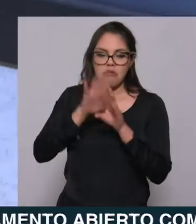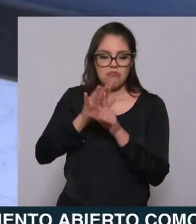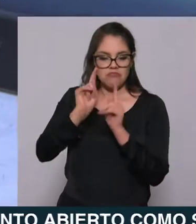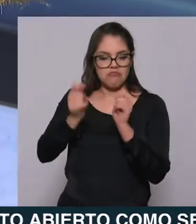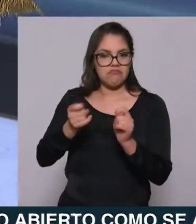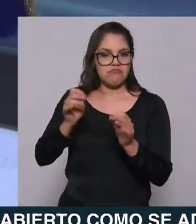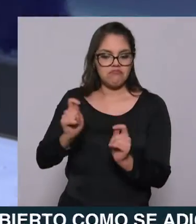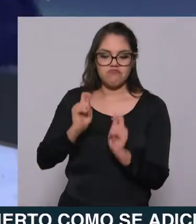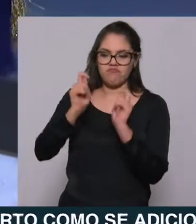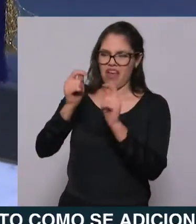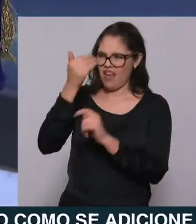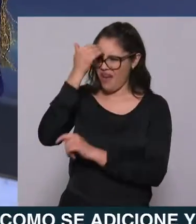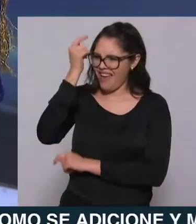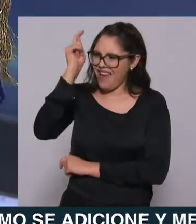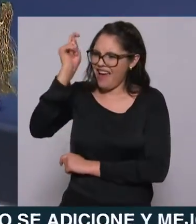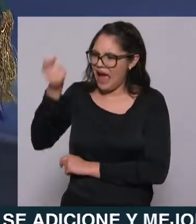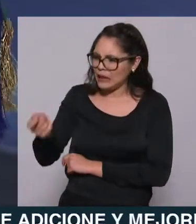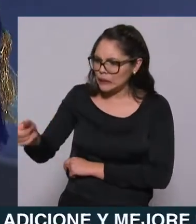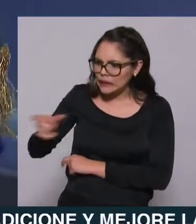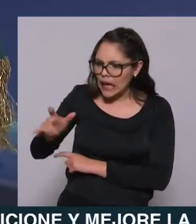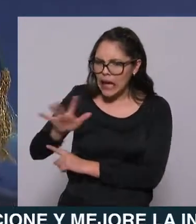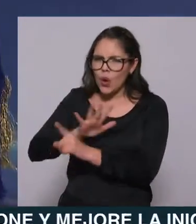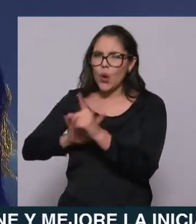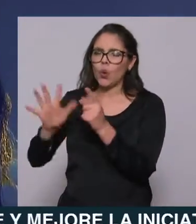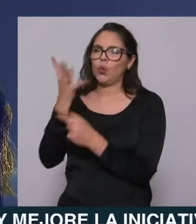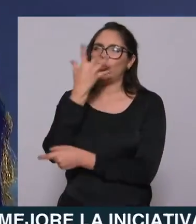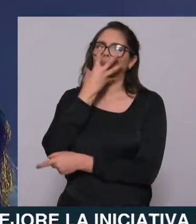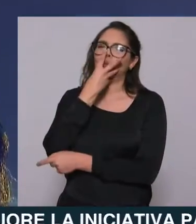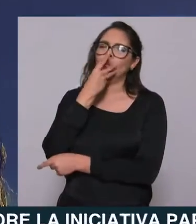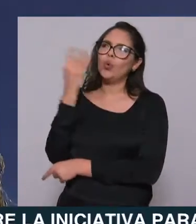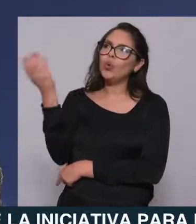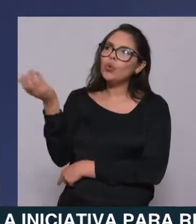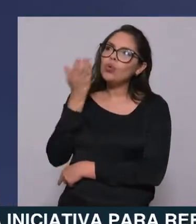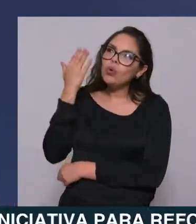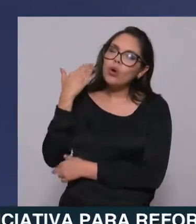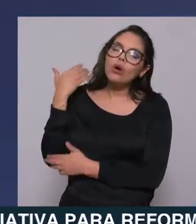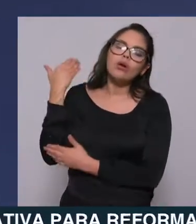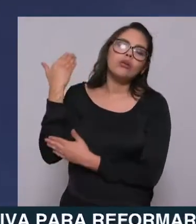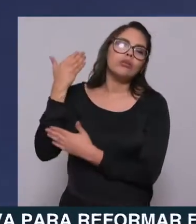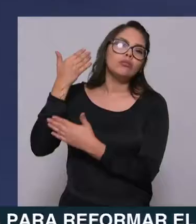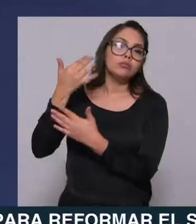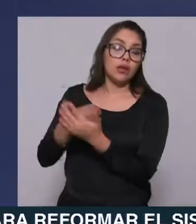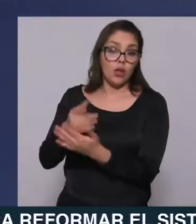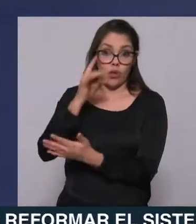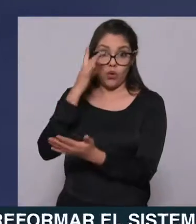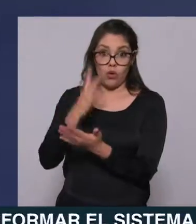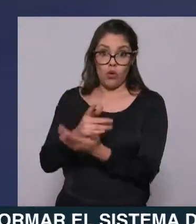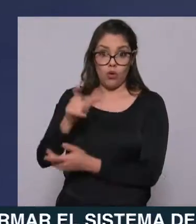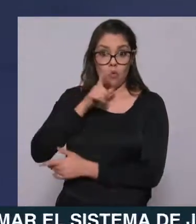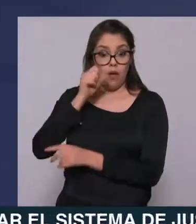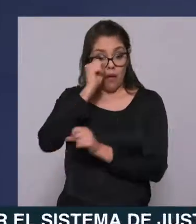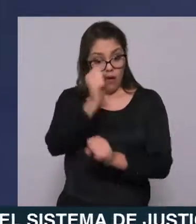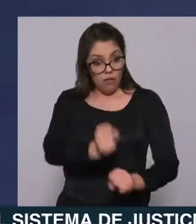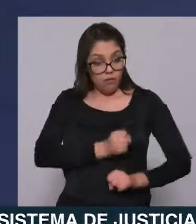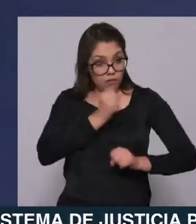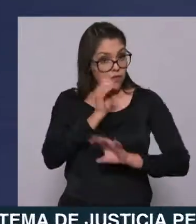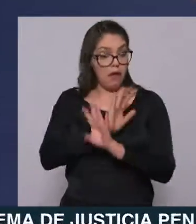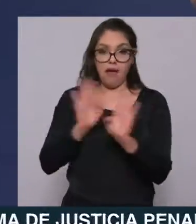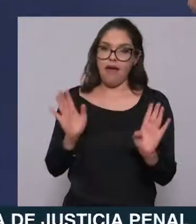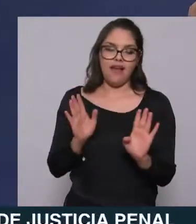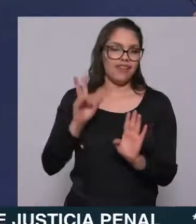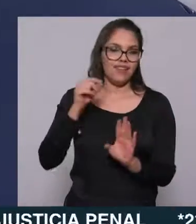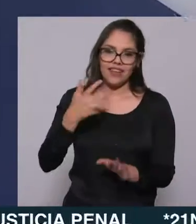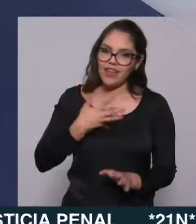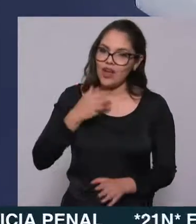dar a conocer lo que es Xochimilco, las bellezas, las tradiciones, porque Xochimilco no solo son trajineras, sino también podemos